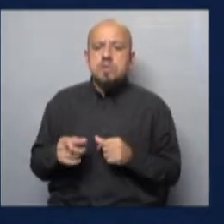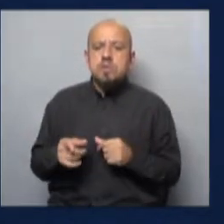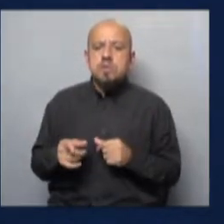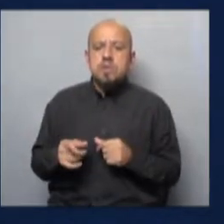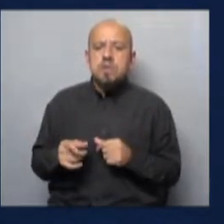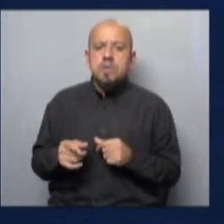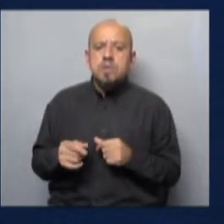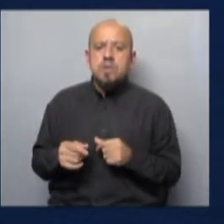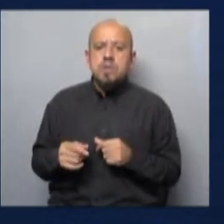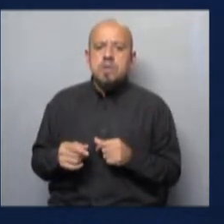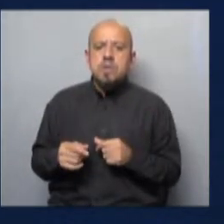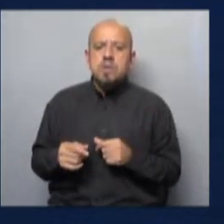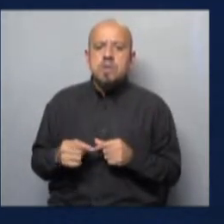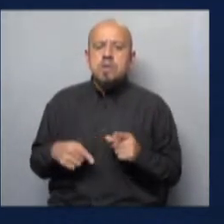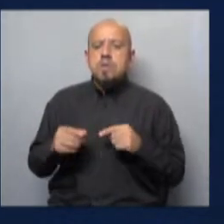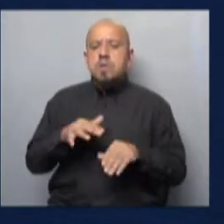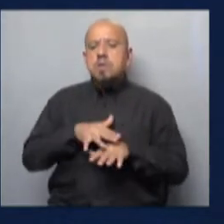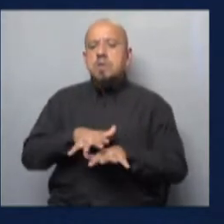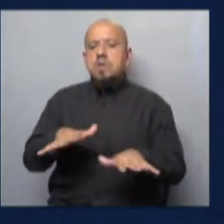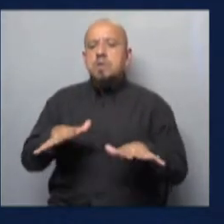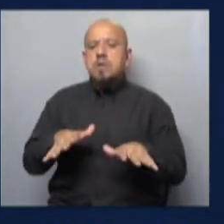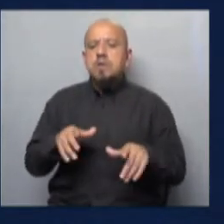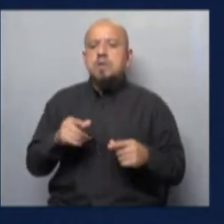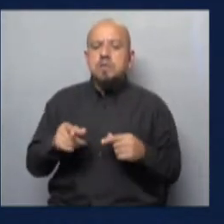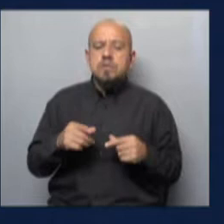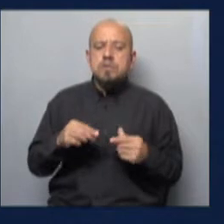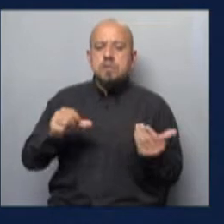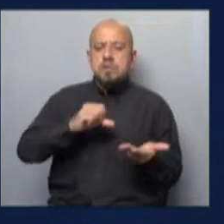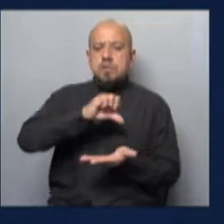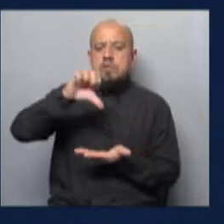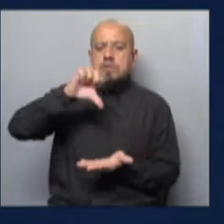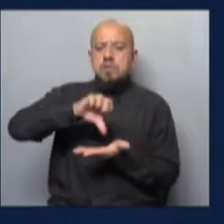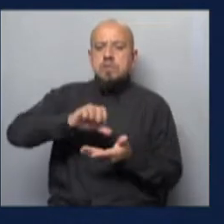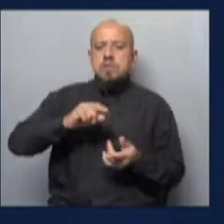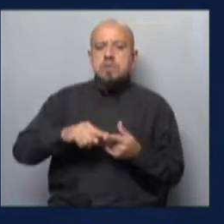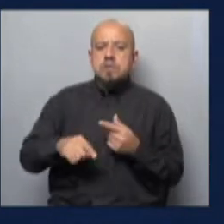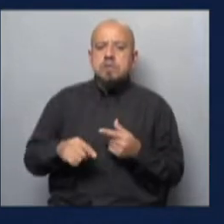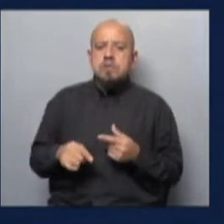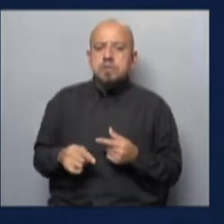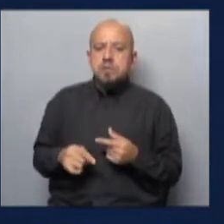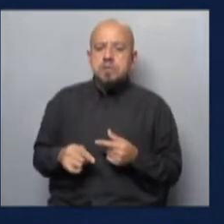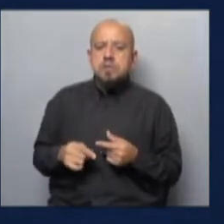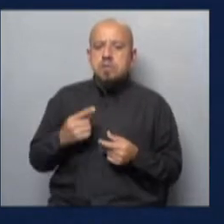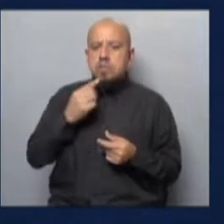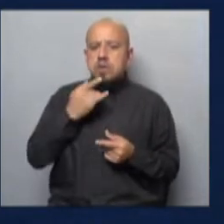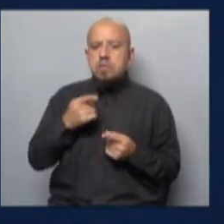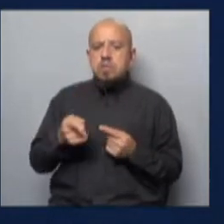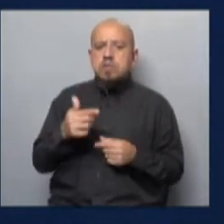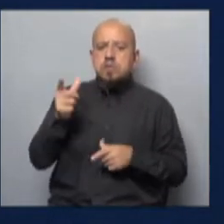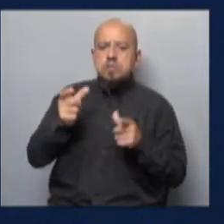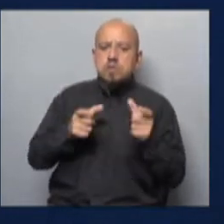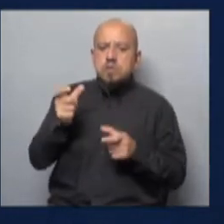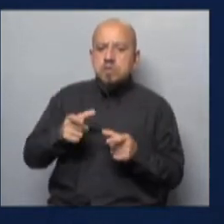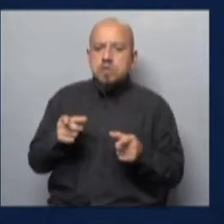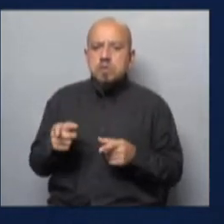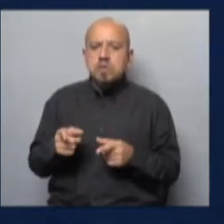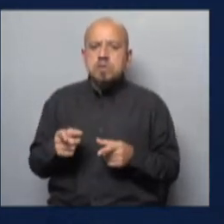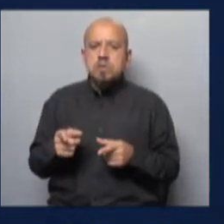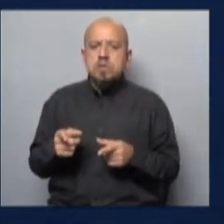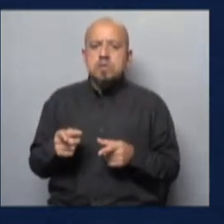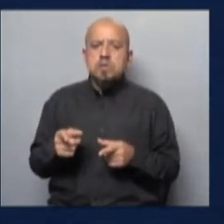vinculándose con redes preexistentes en el país que los reciben de por ejemplo personas de su mismo país